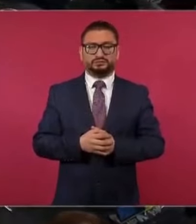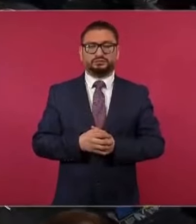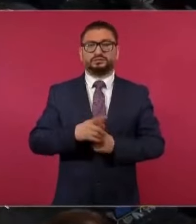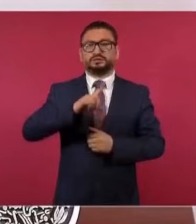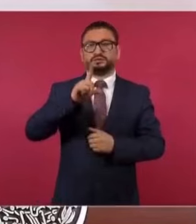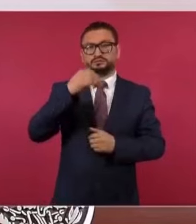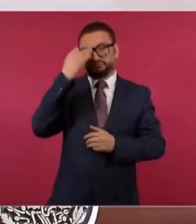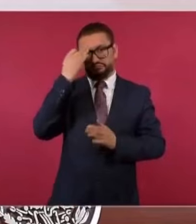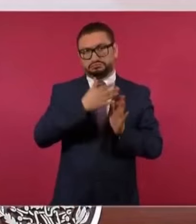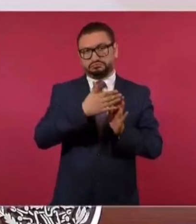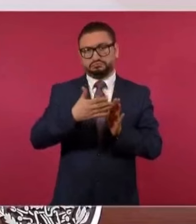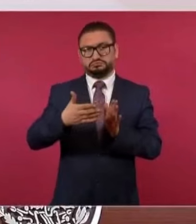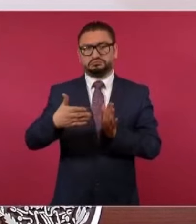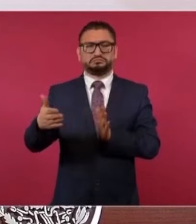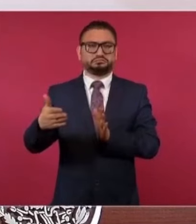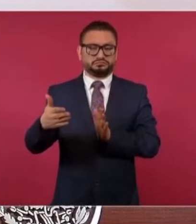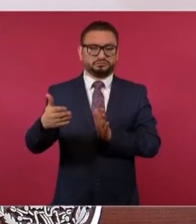da un plazo.